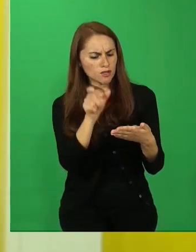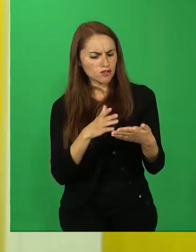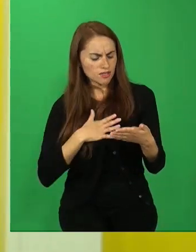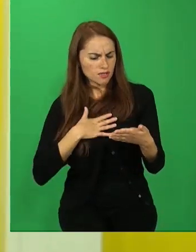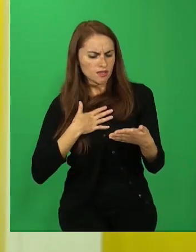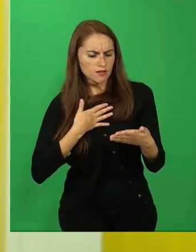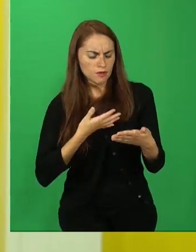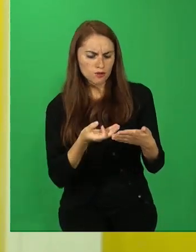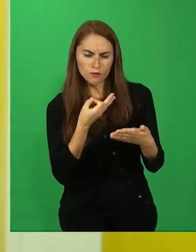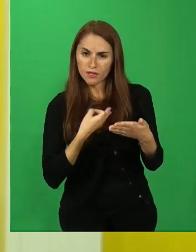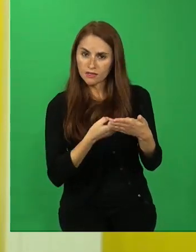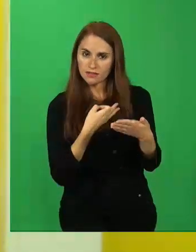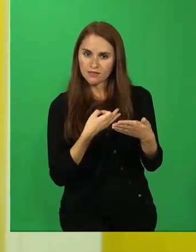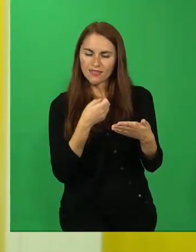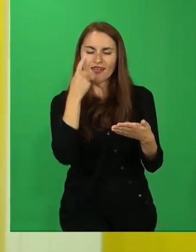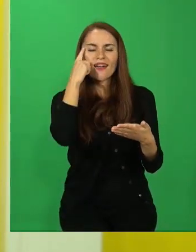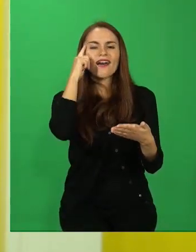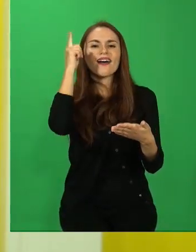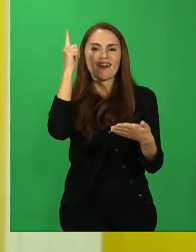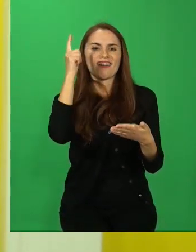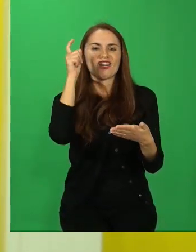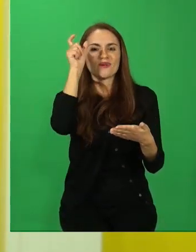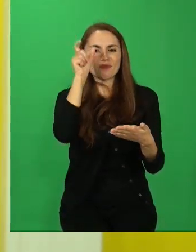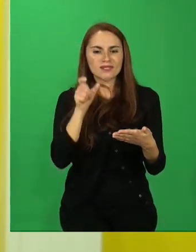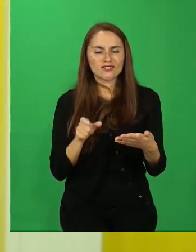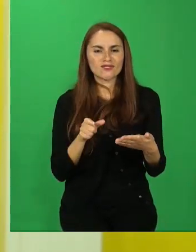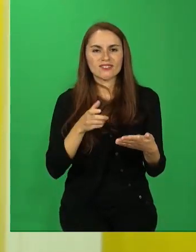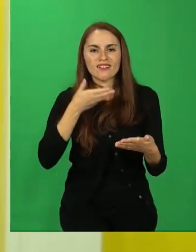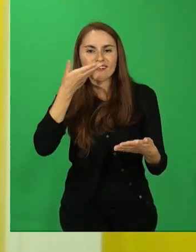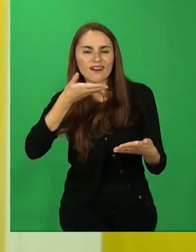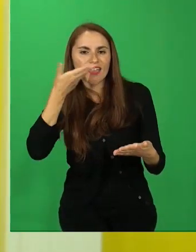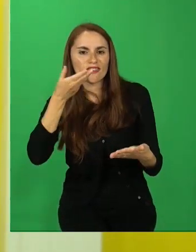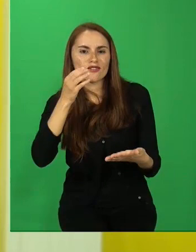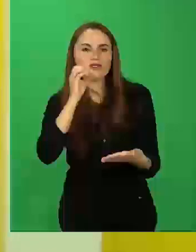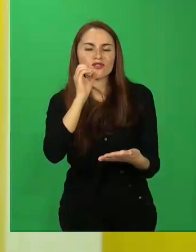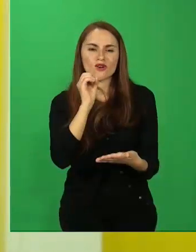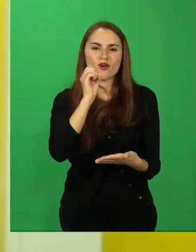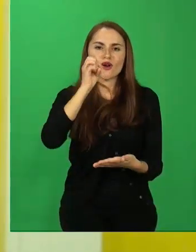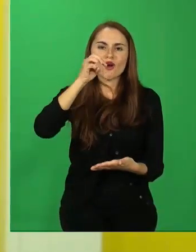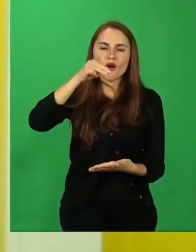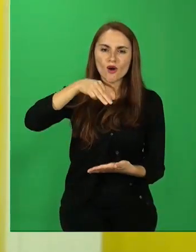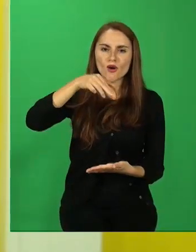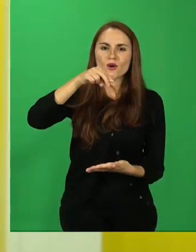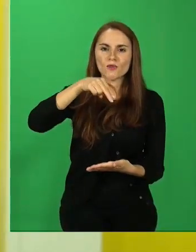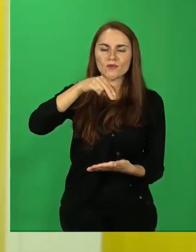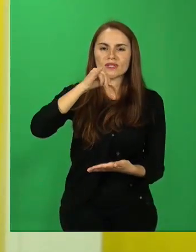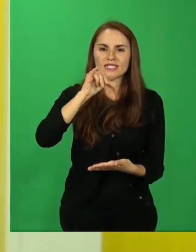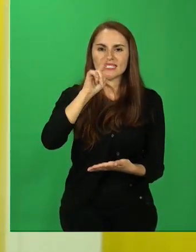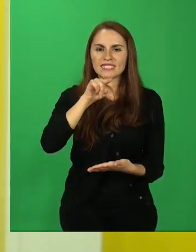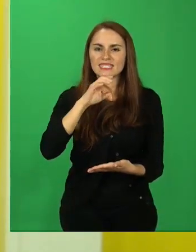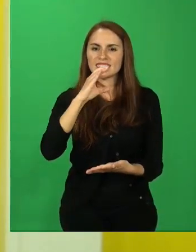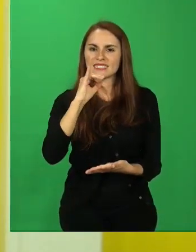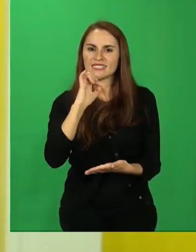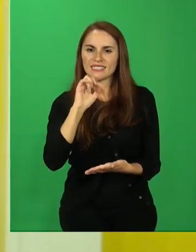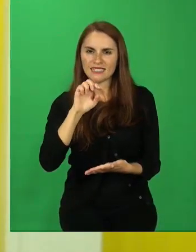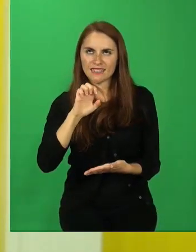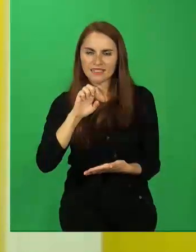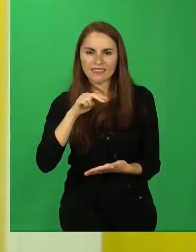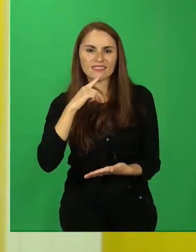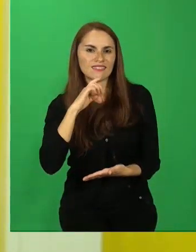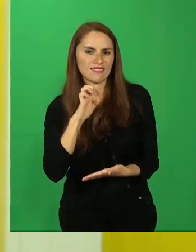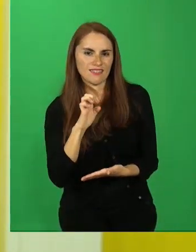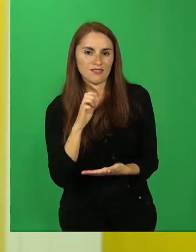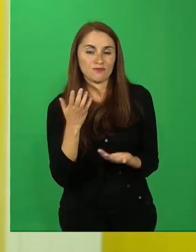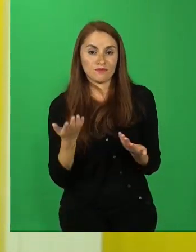narrador omnisciente. Me cuenta la historia de otras personas, pero, insisto, es el único que además de contarme o